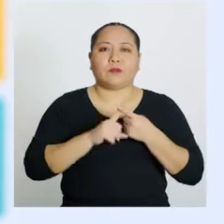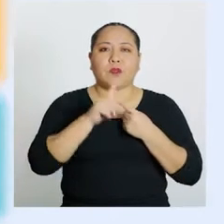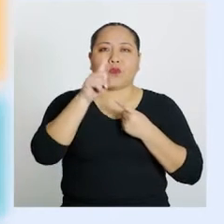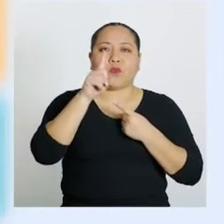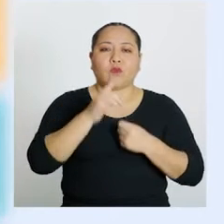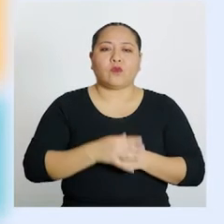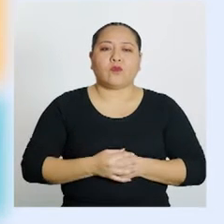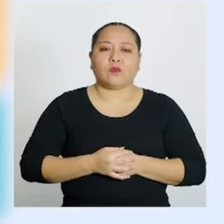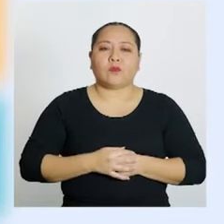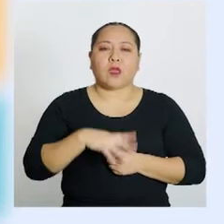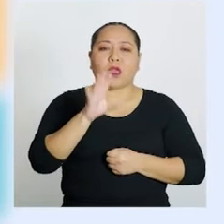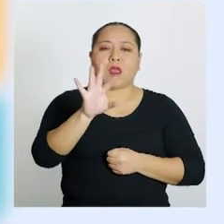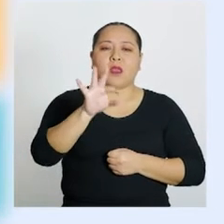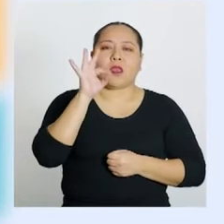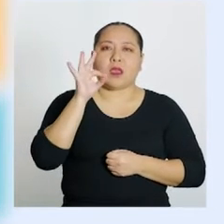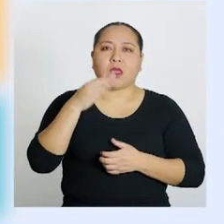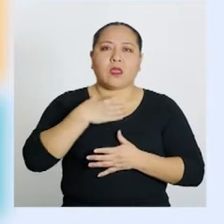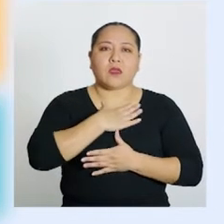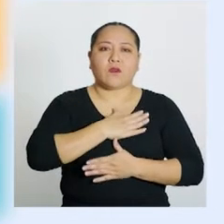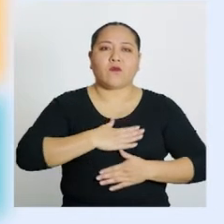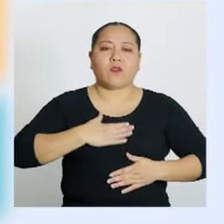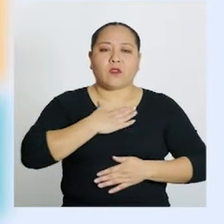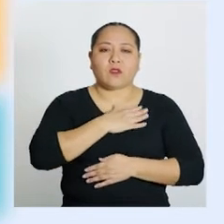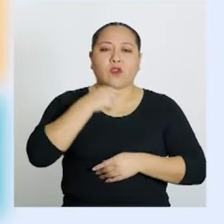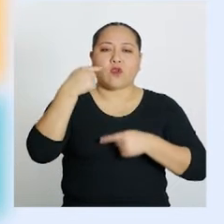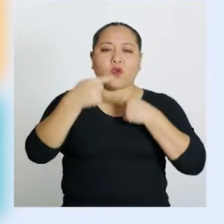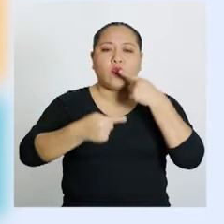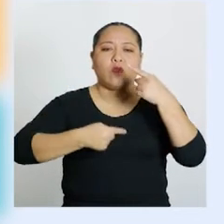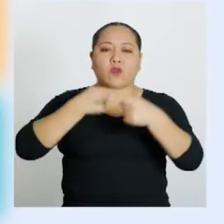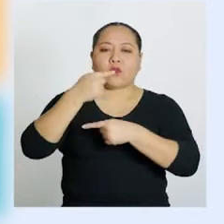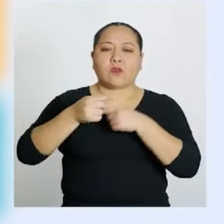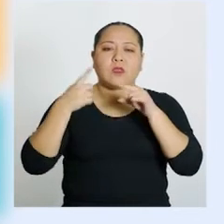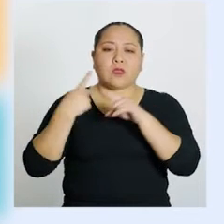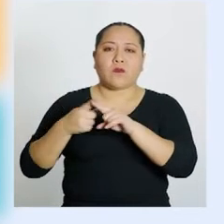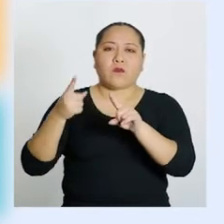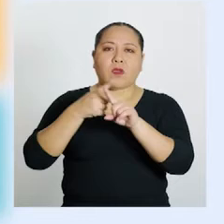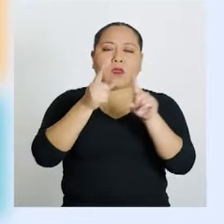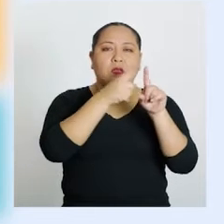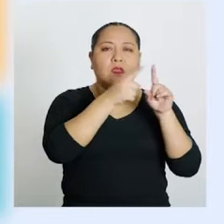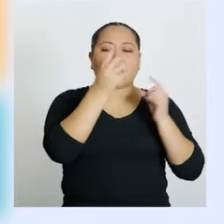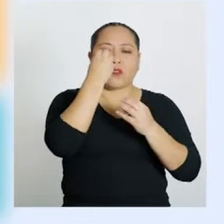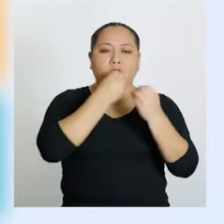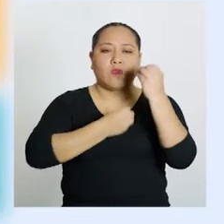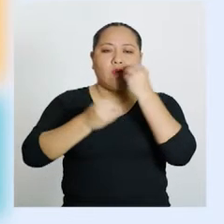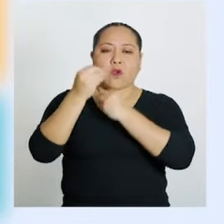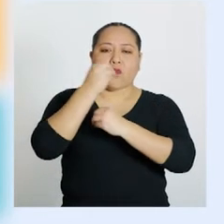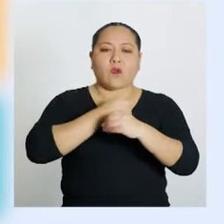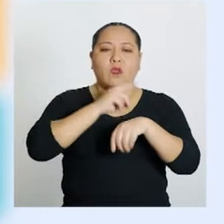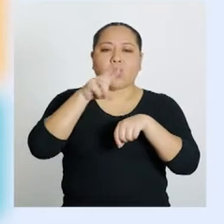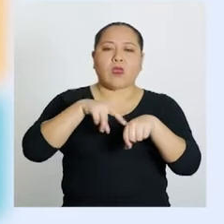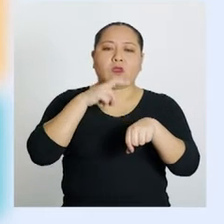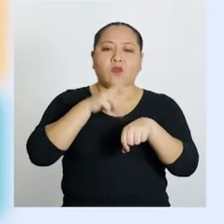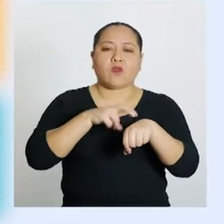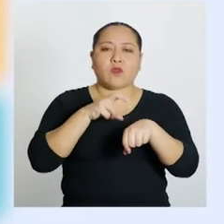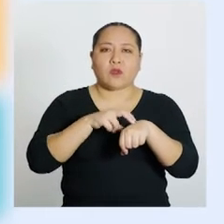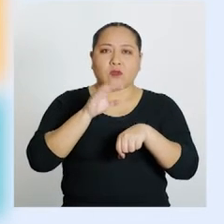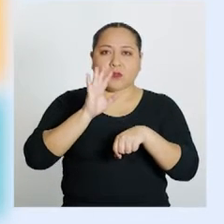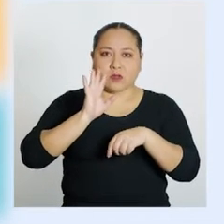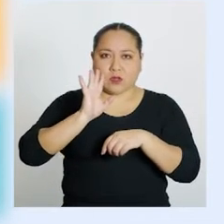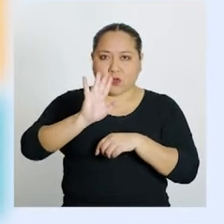1. Elige y disfruta todos los días de la variedad de alimentos